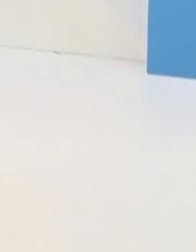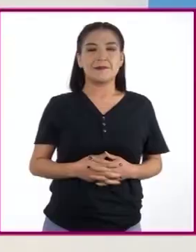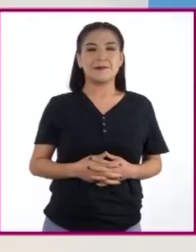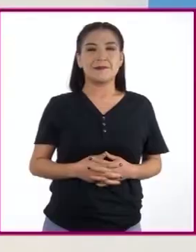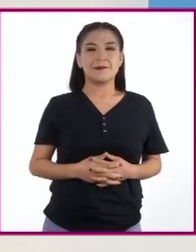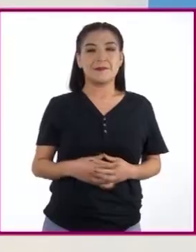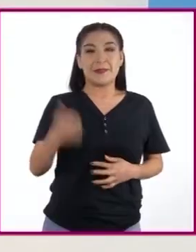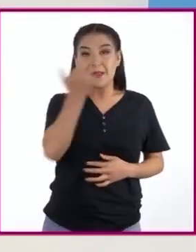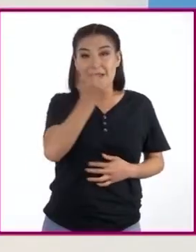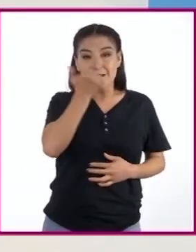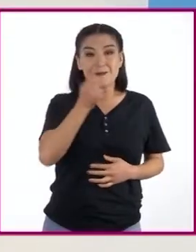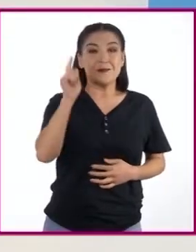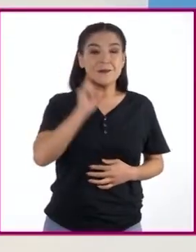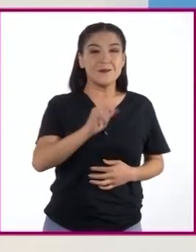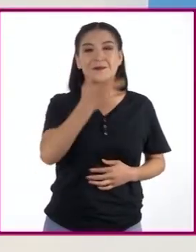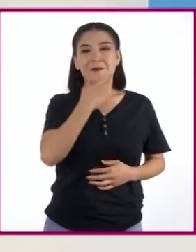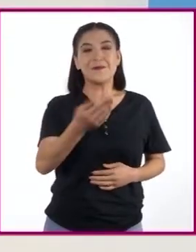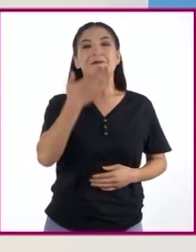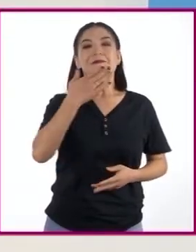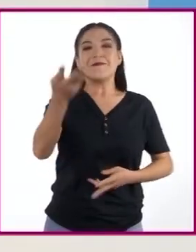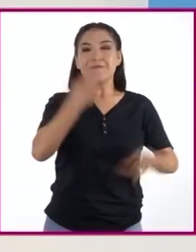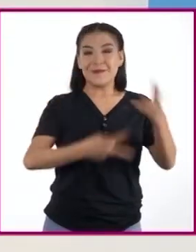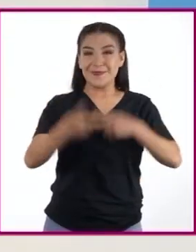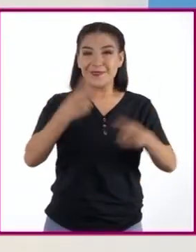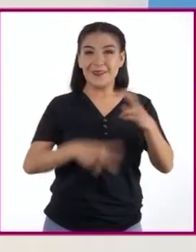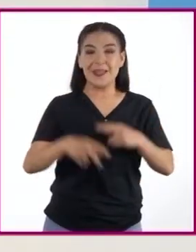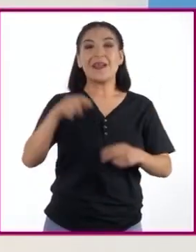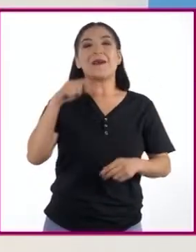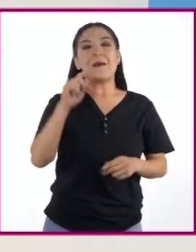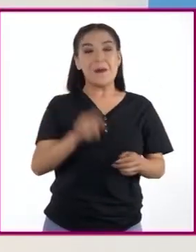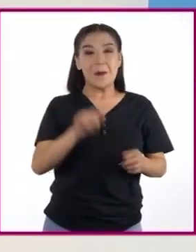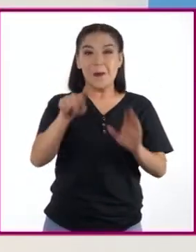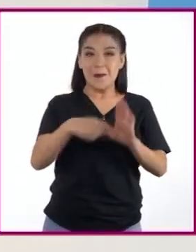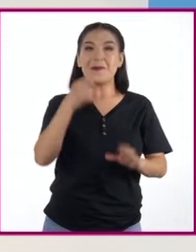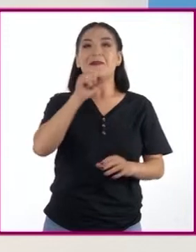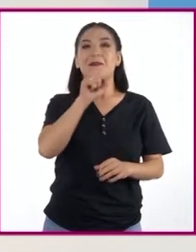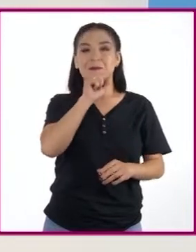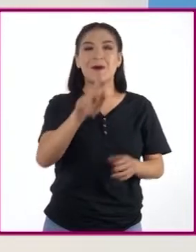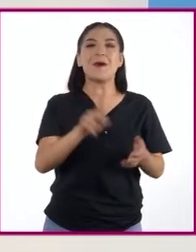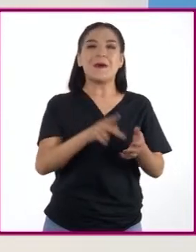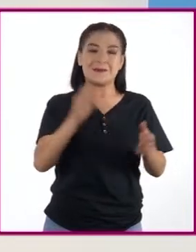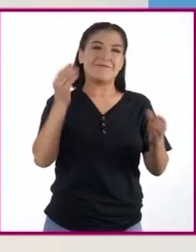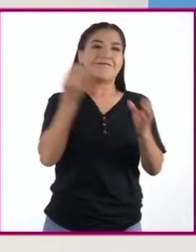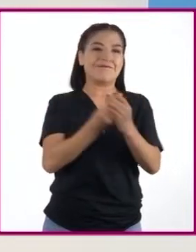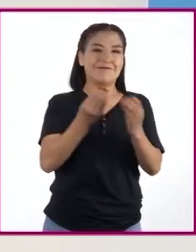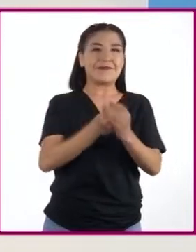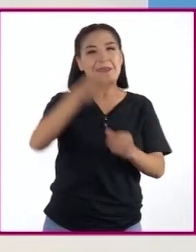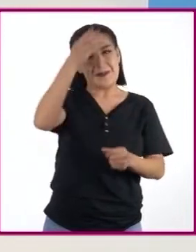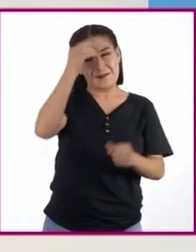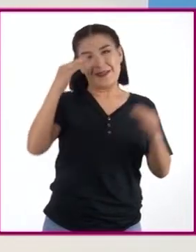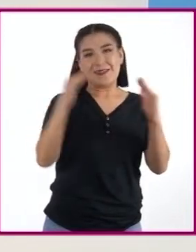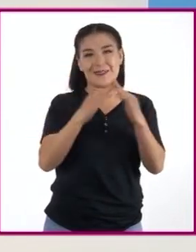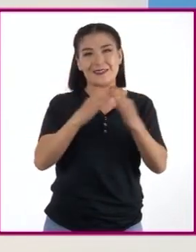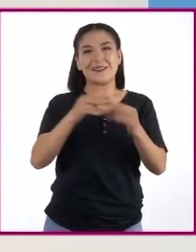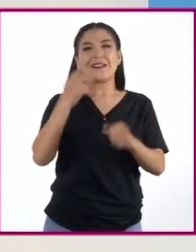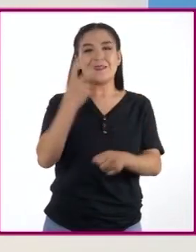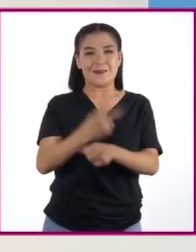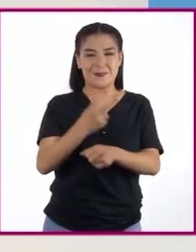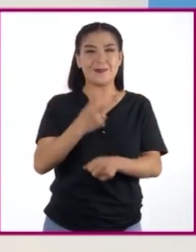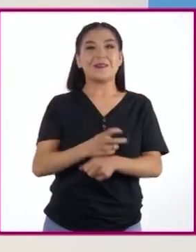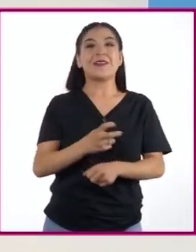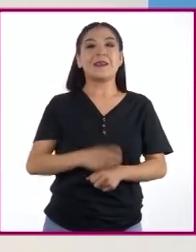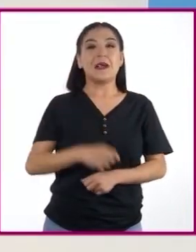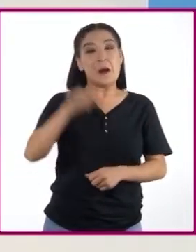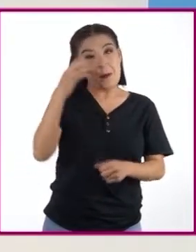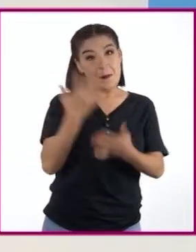Alumnas y alumnos, bienvenidas y bienvenidos a una sesión más de Aprende en Casa 2. Espero que estén listos para la